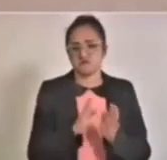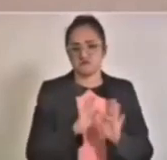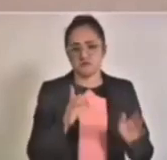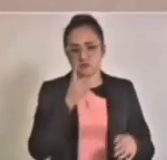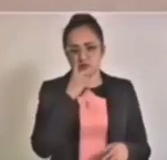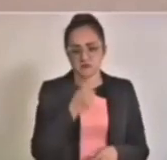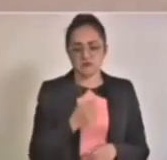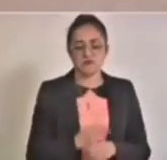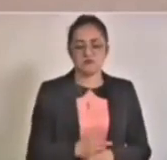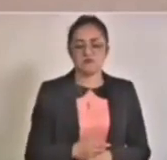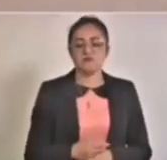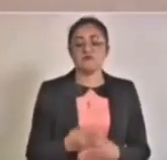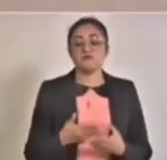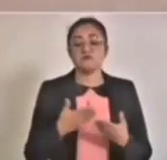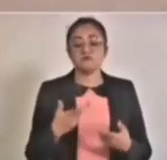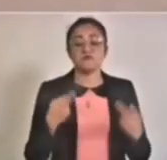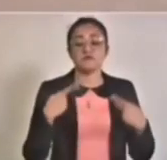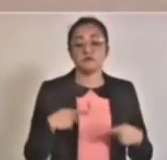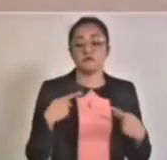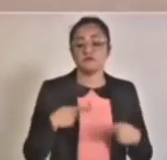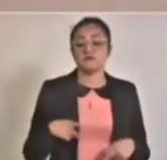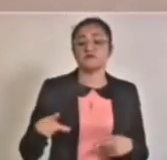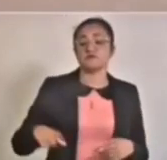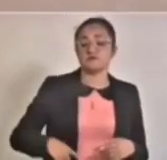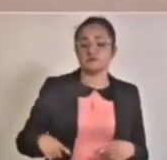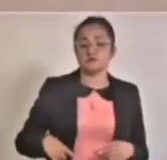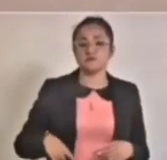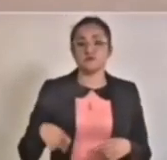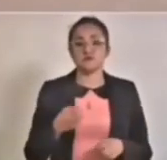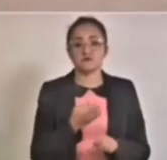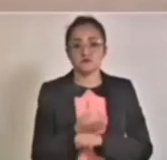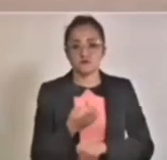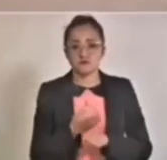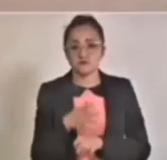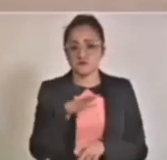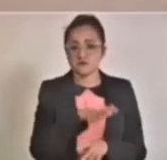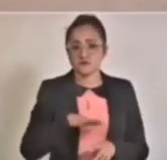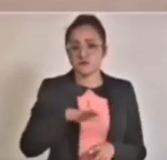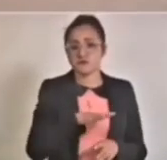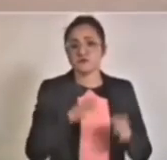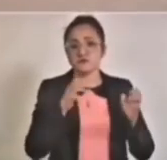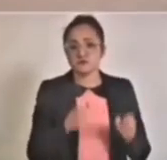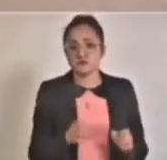Decir que hoy está gente de gobierno del estado,